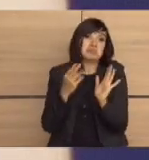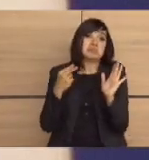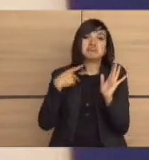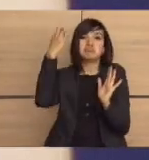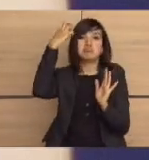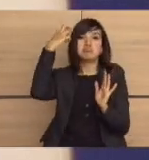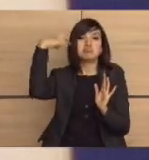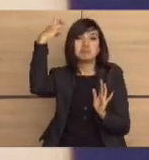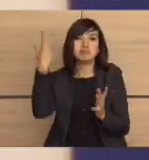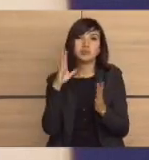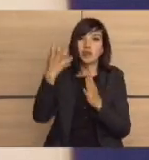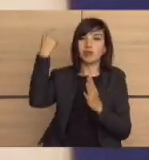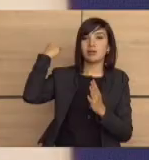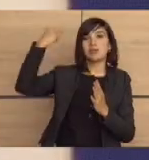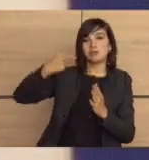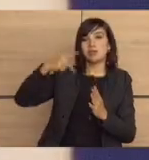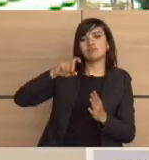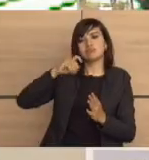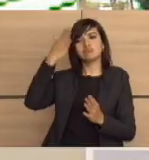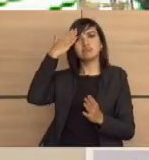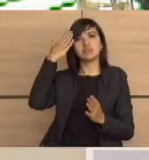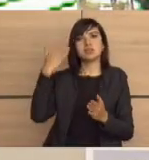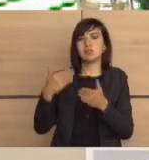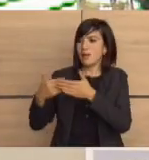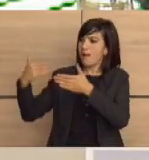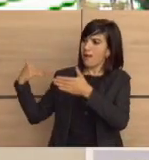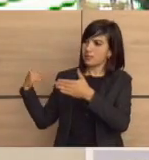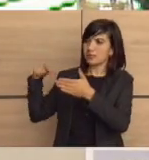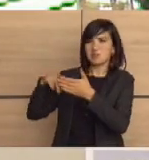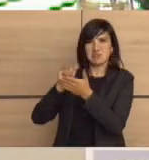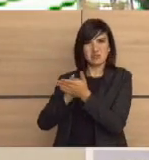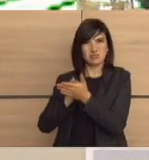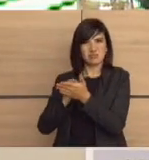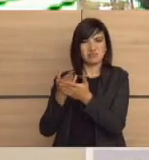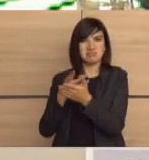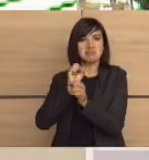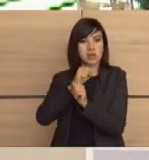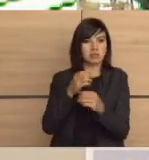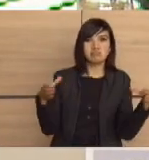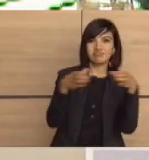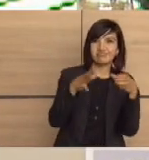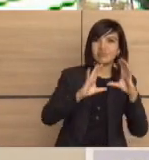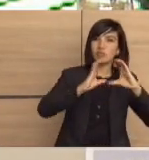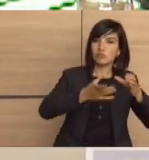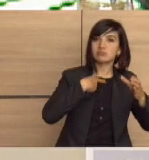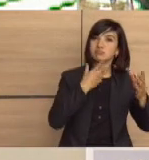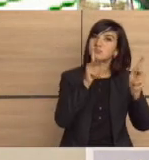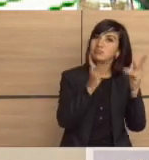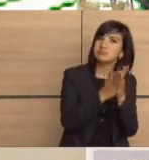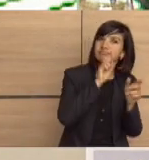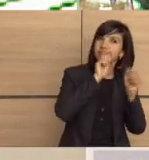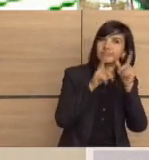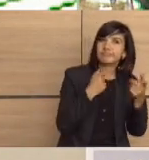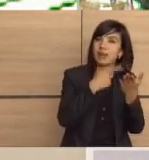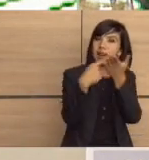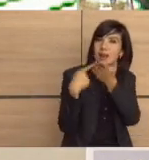momento, nunca ha existido, pero valdría la pena preguntar con nuestros estudiantes, ¿y cómo va a